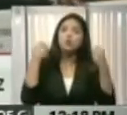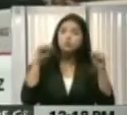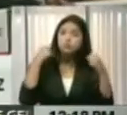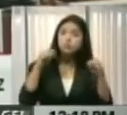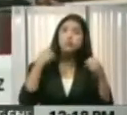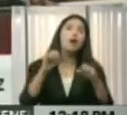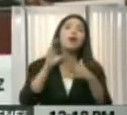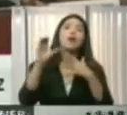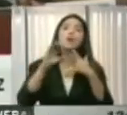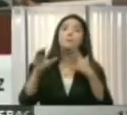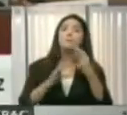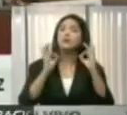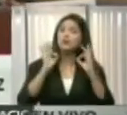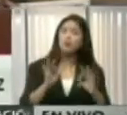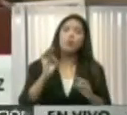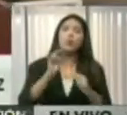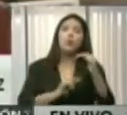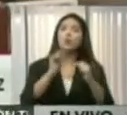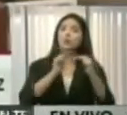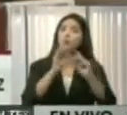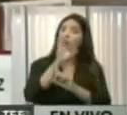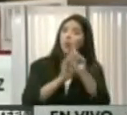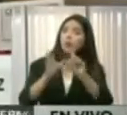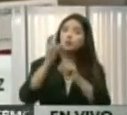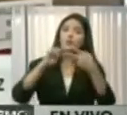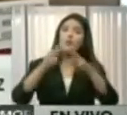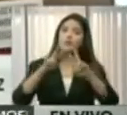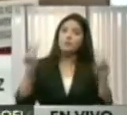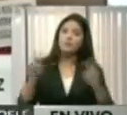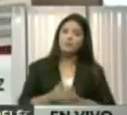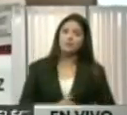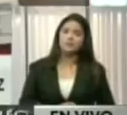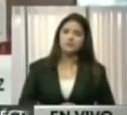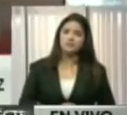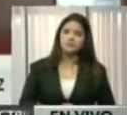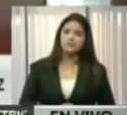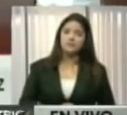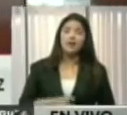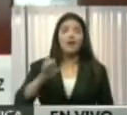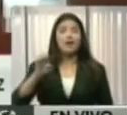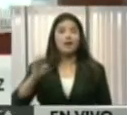como elemento en la construcción de una cultura de paz. E.